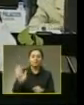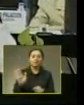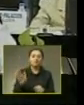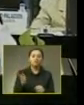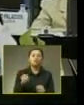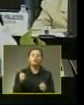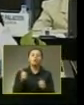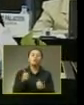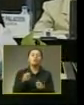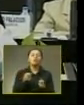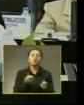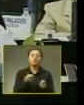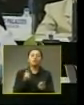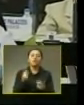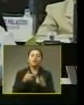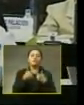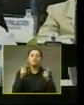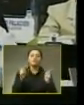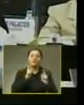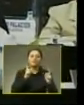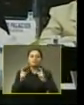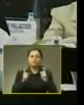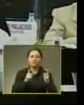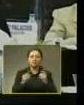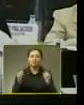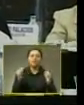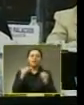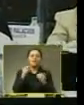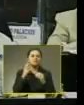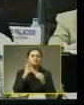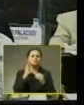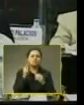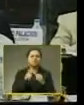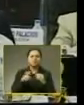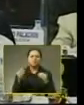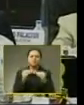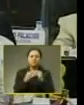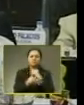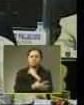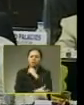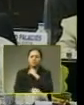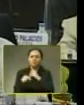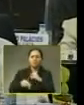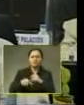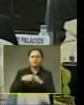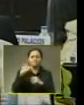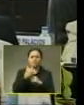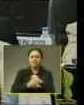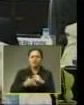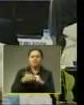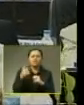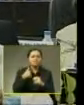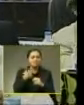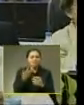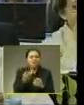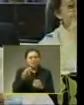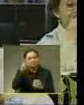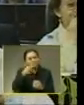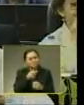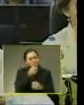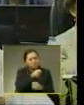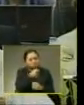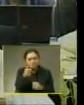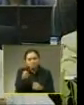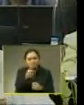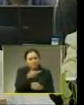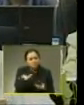de expresión que tenía la gente más pobre de ese país para poder decidir qué canal quería o qué canal